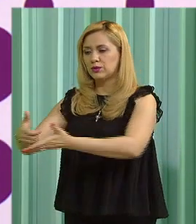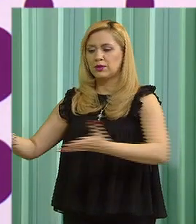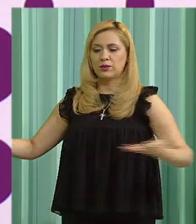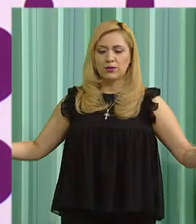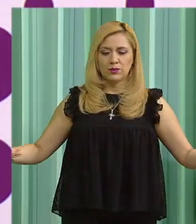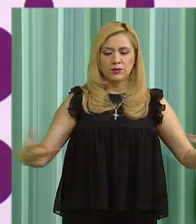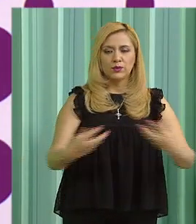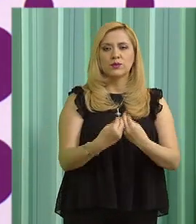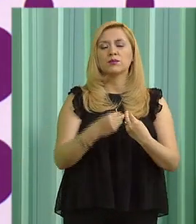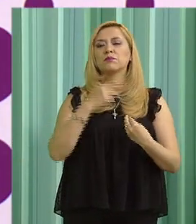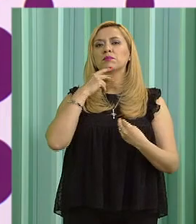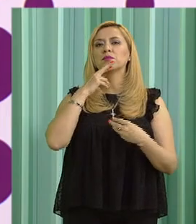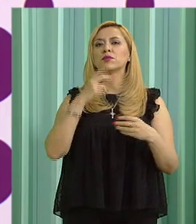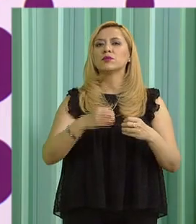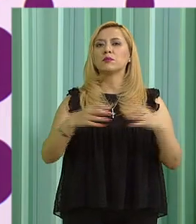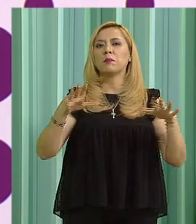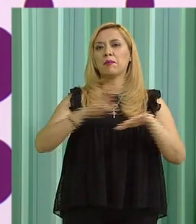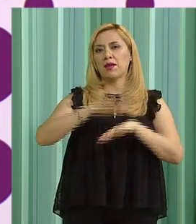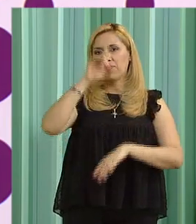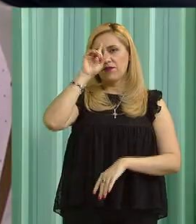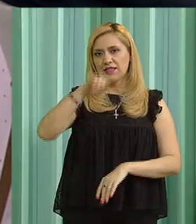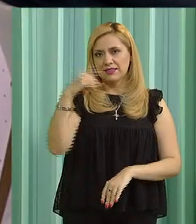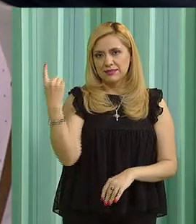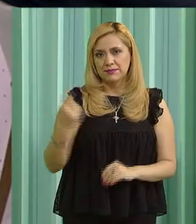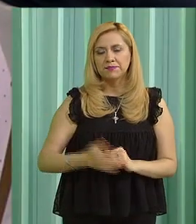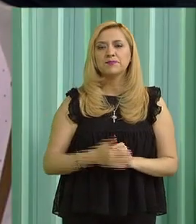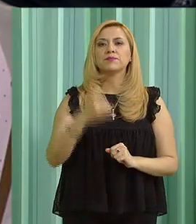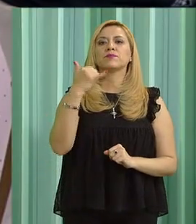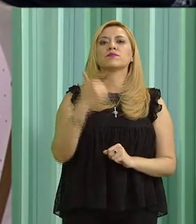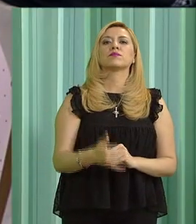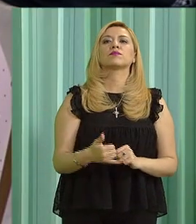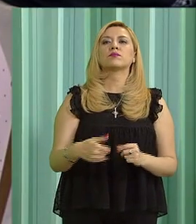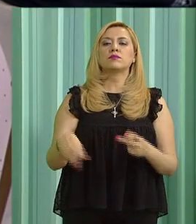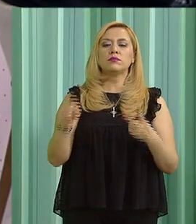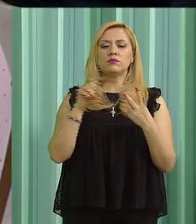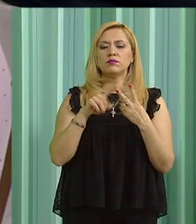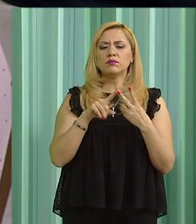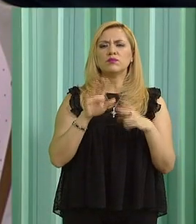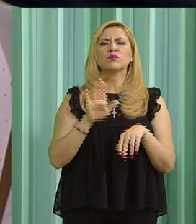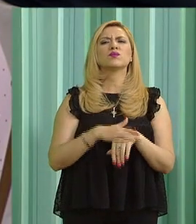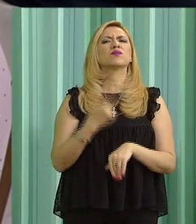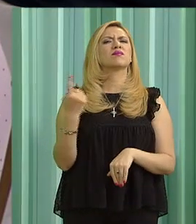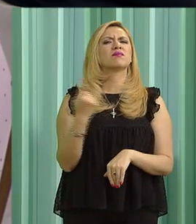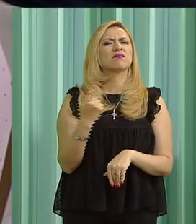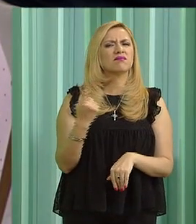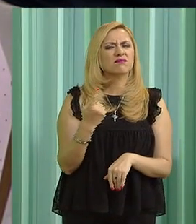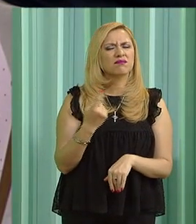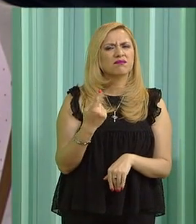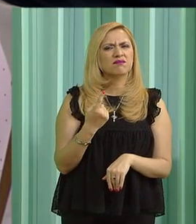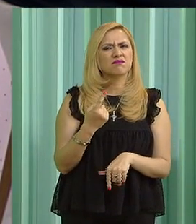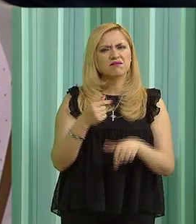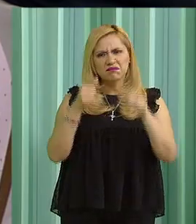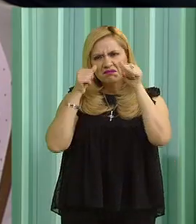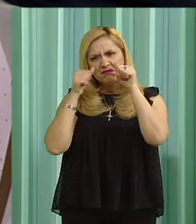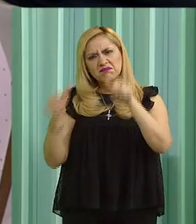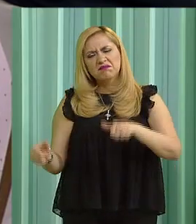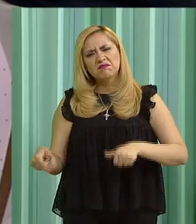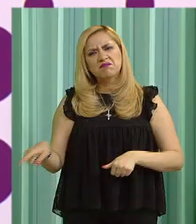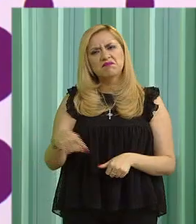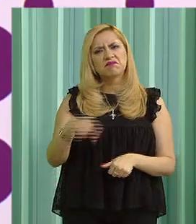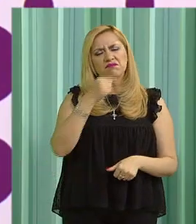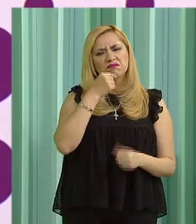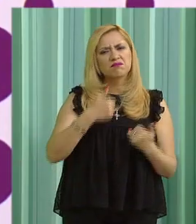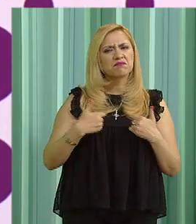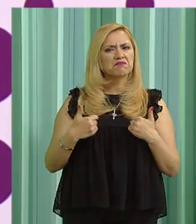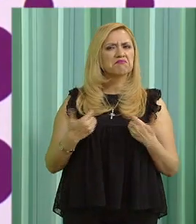manera más fácil, ¿no? Y sobre la segunda pregunta, ¿por qué trabajar con esta